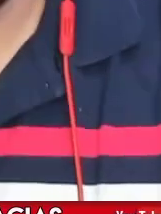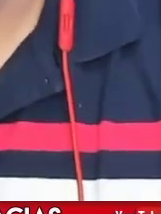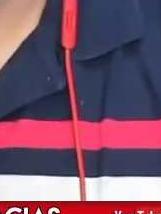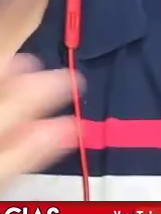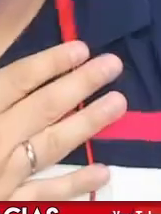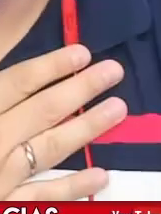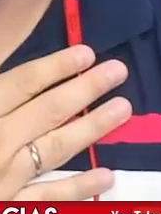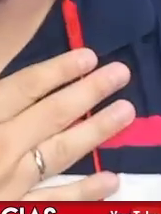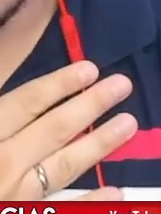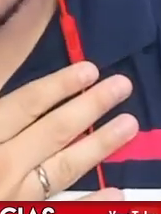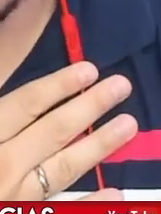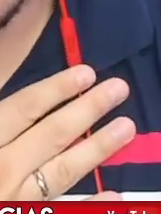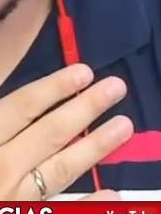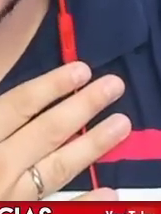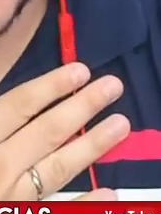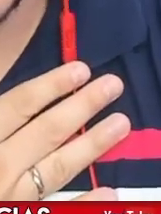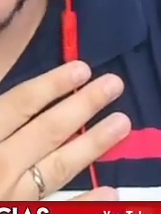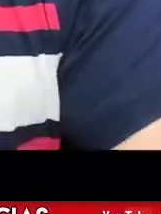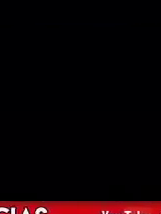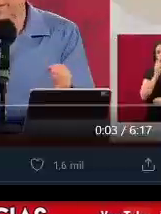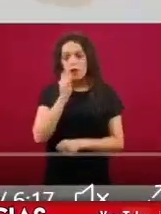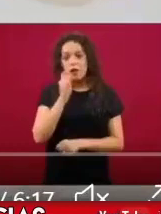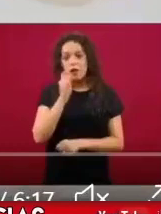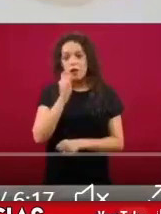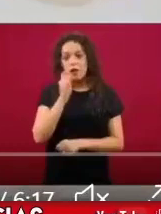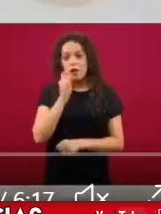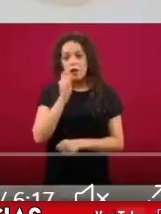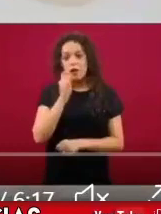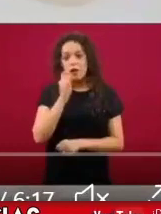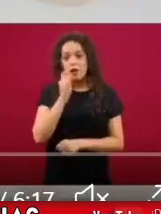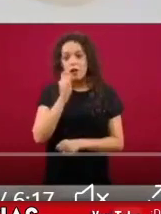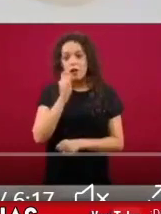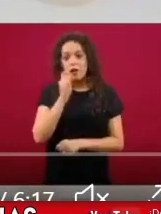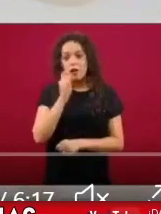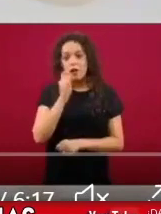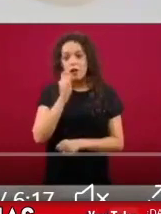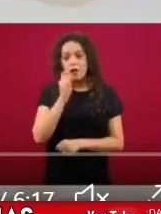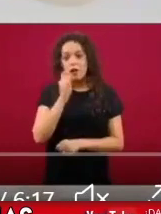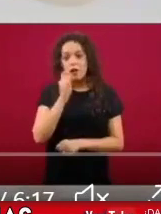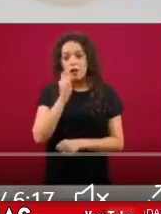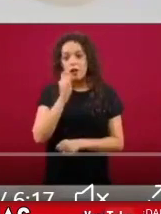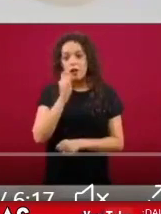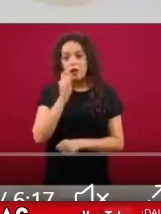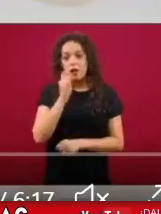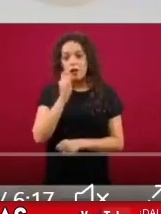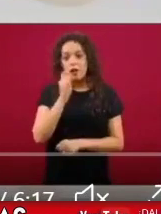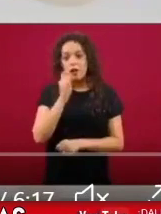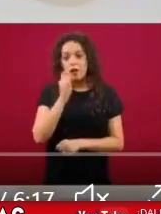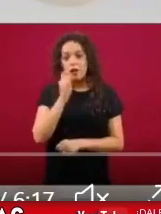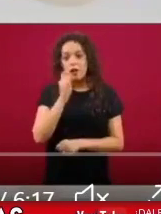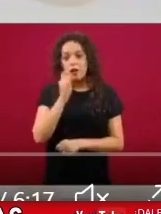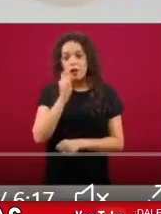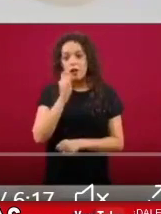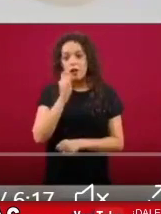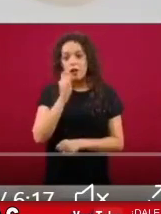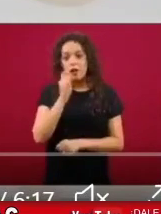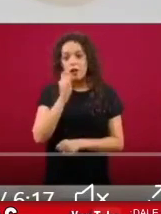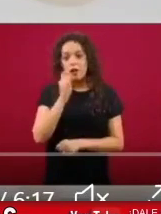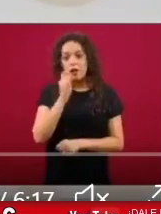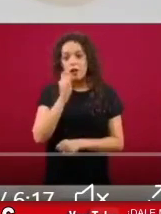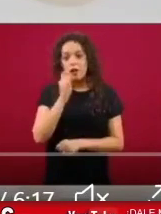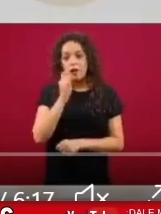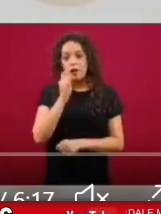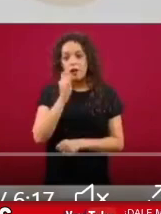algo que nos ayuda a todos ahí se va a milito lo vamos a comprar porque para ello no nos medimos en recursos